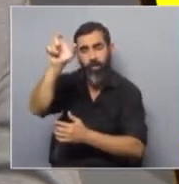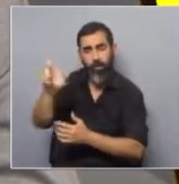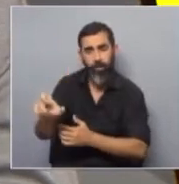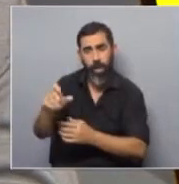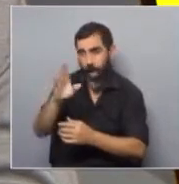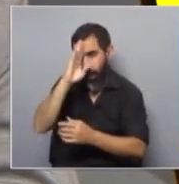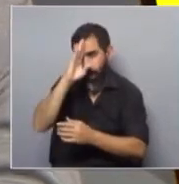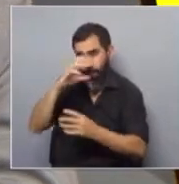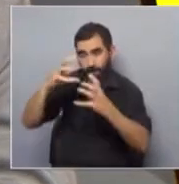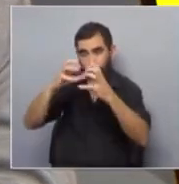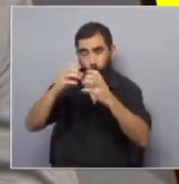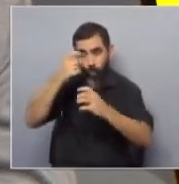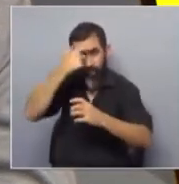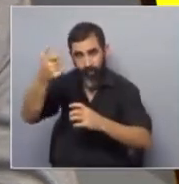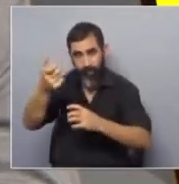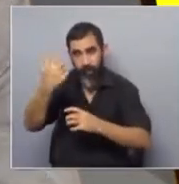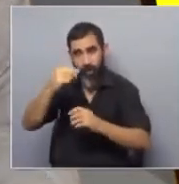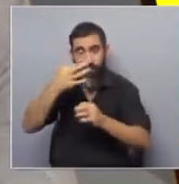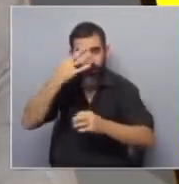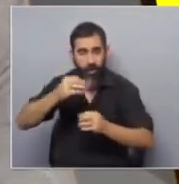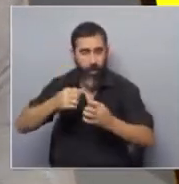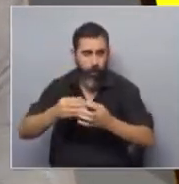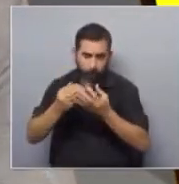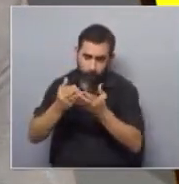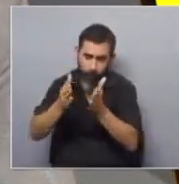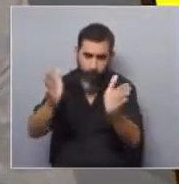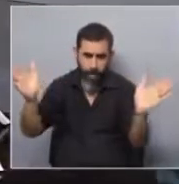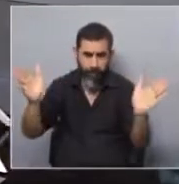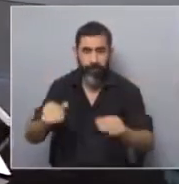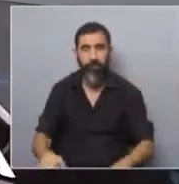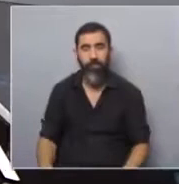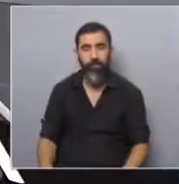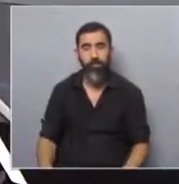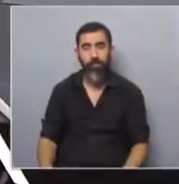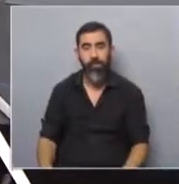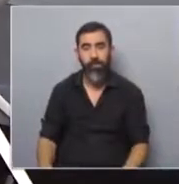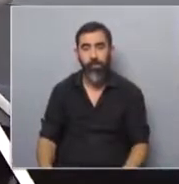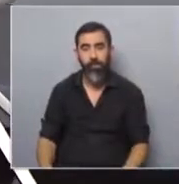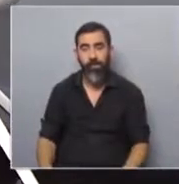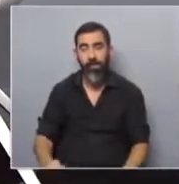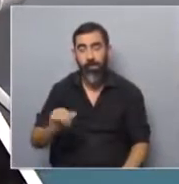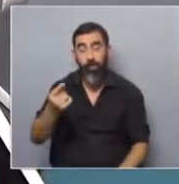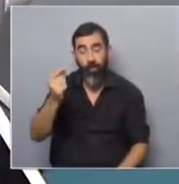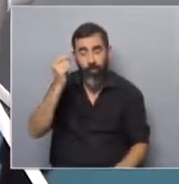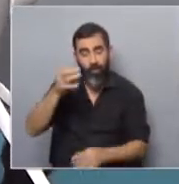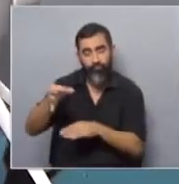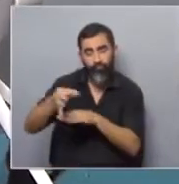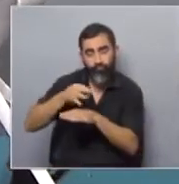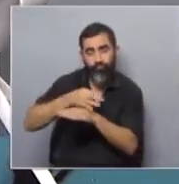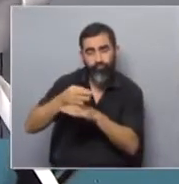neurocientífico, pero en realidad su campo fue mucho más amplio que ese. Sí, pero su capacitación